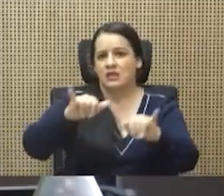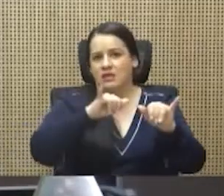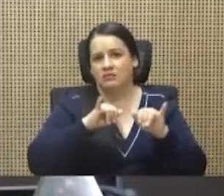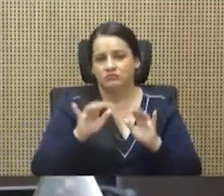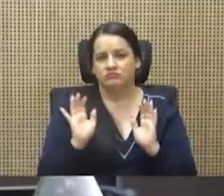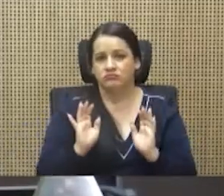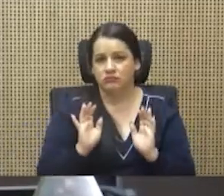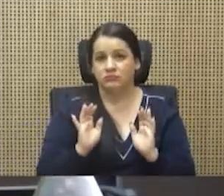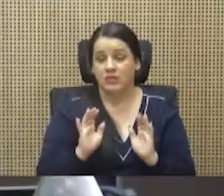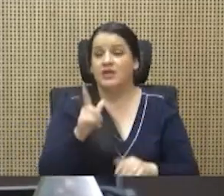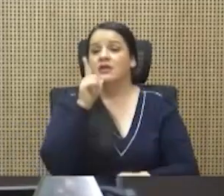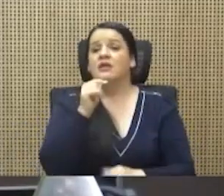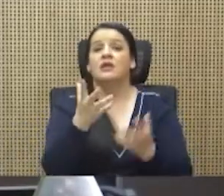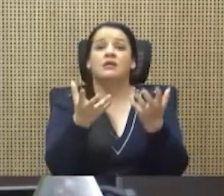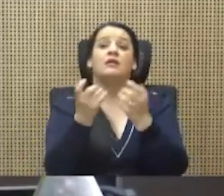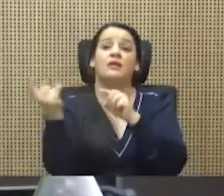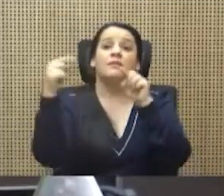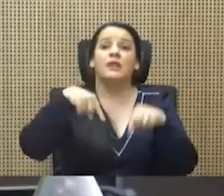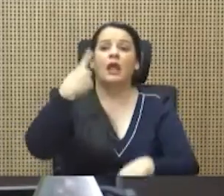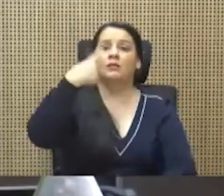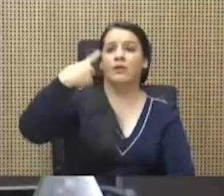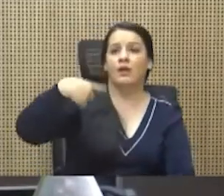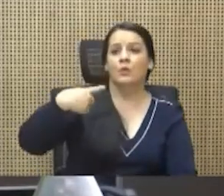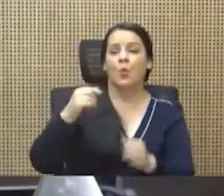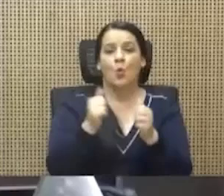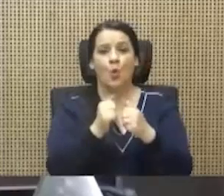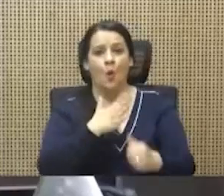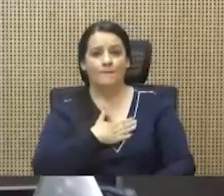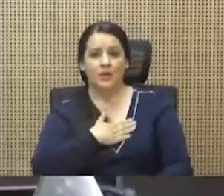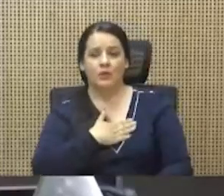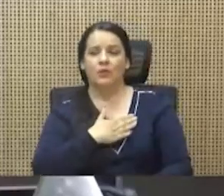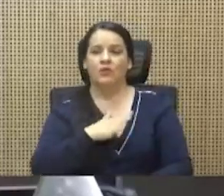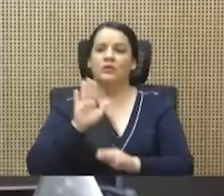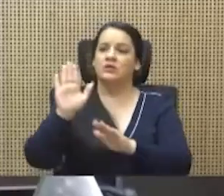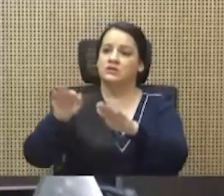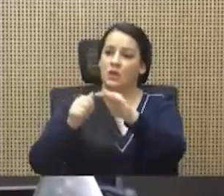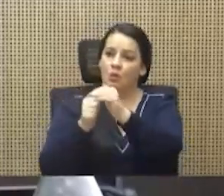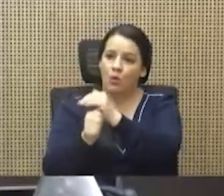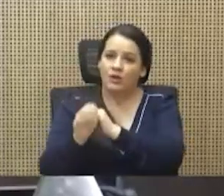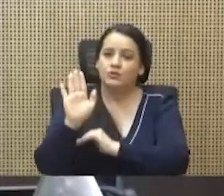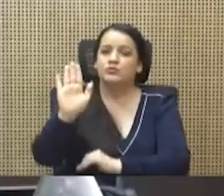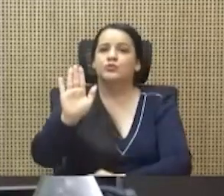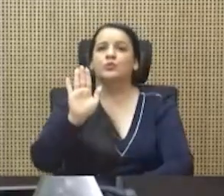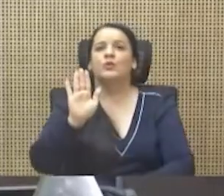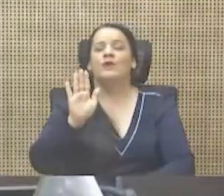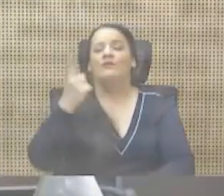quien quiera venir a hacer regañaditas conmigo, se guarda sus regañaditas.